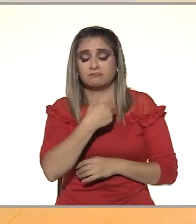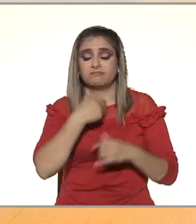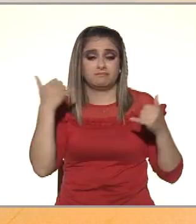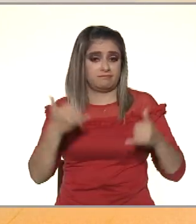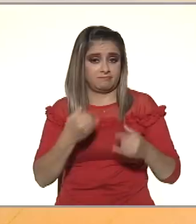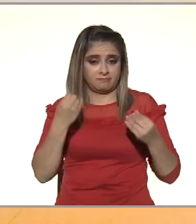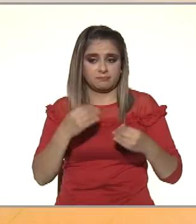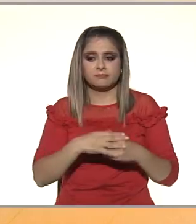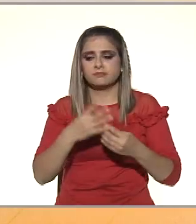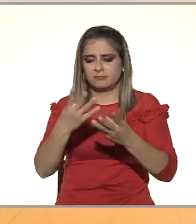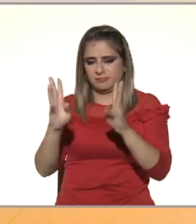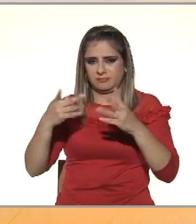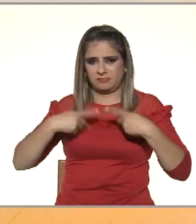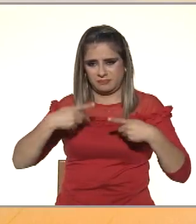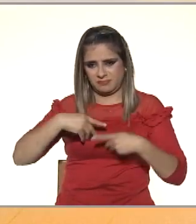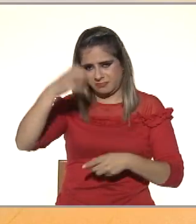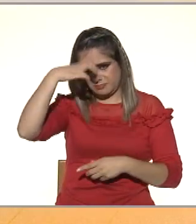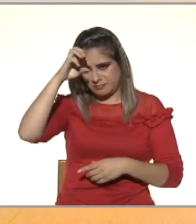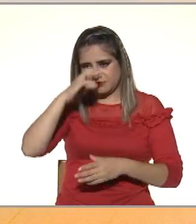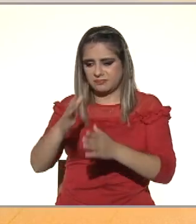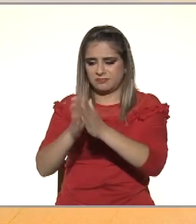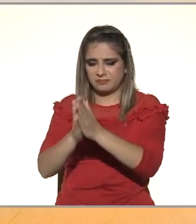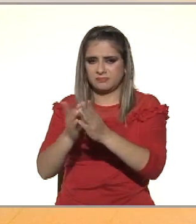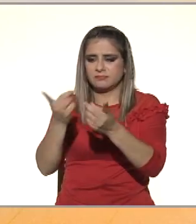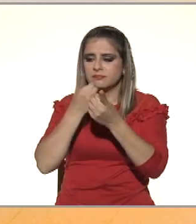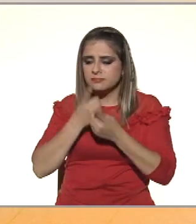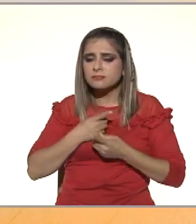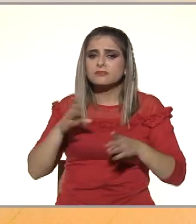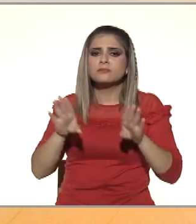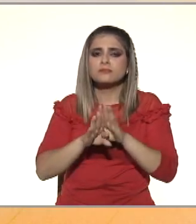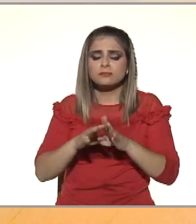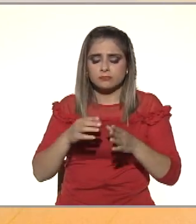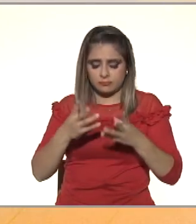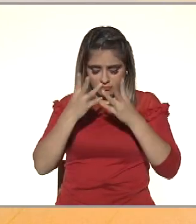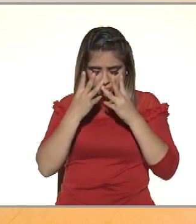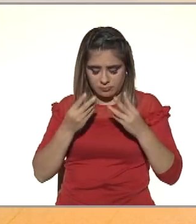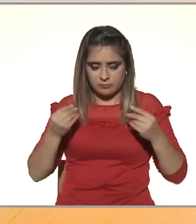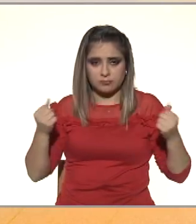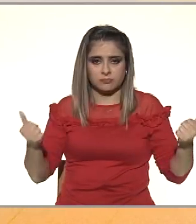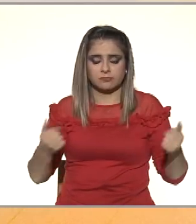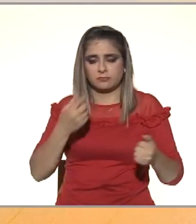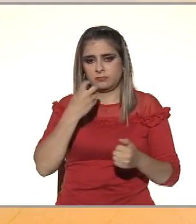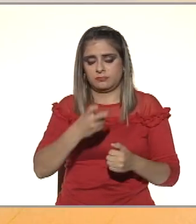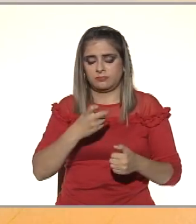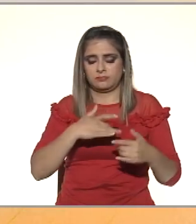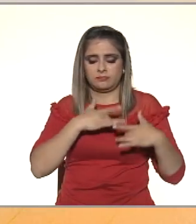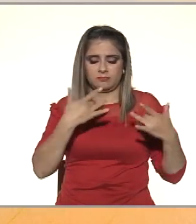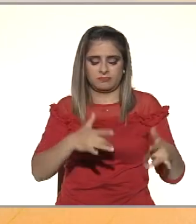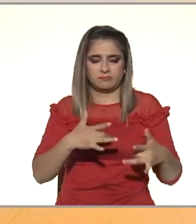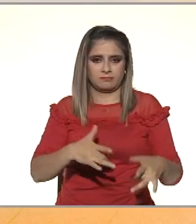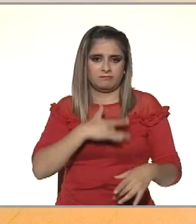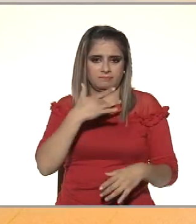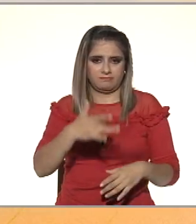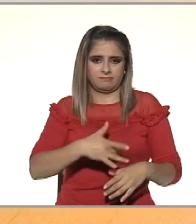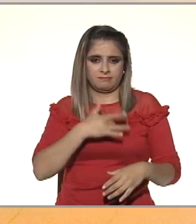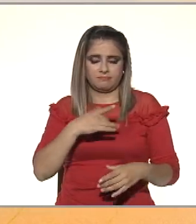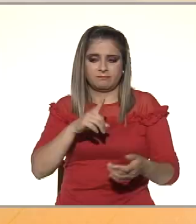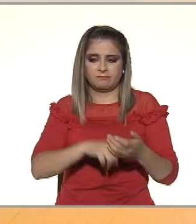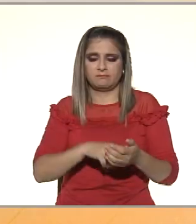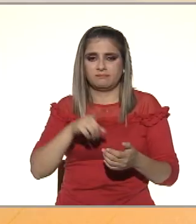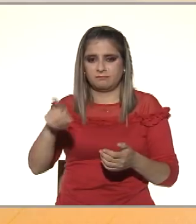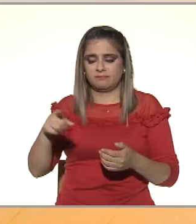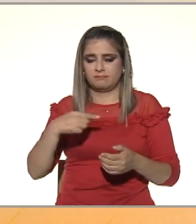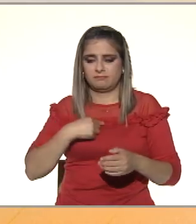los especialistas me dijeran cómo ayudar a superar esto que siento